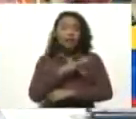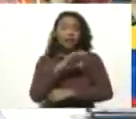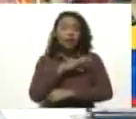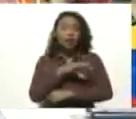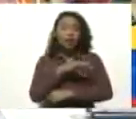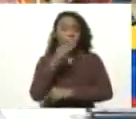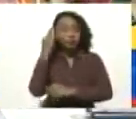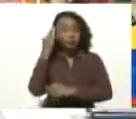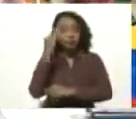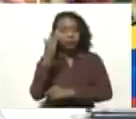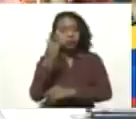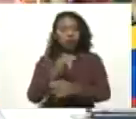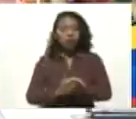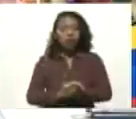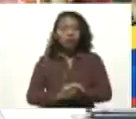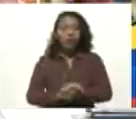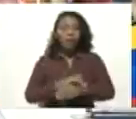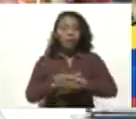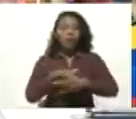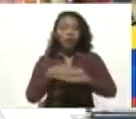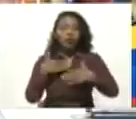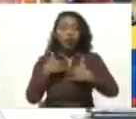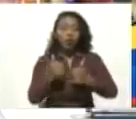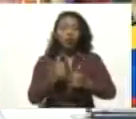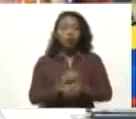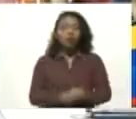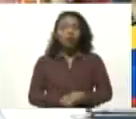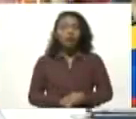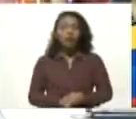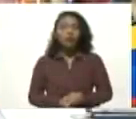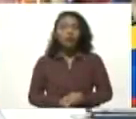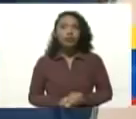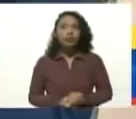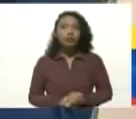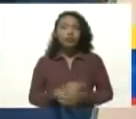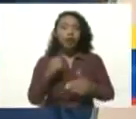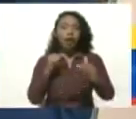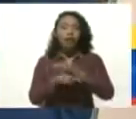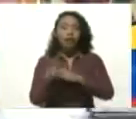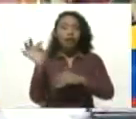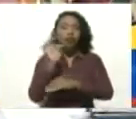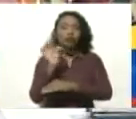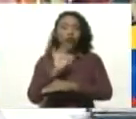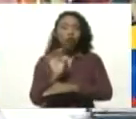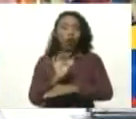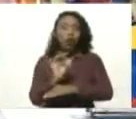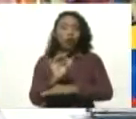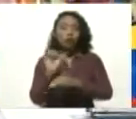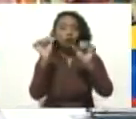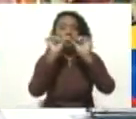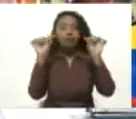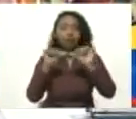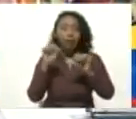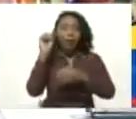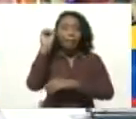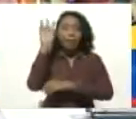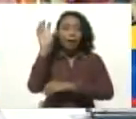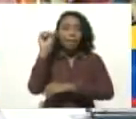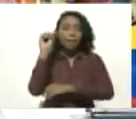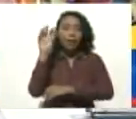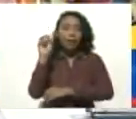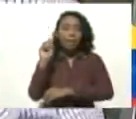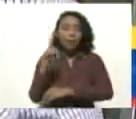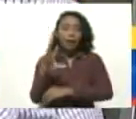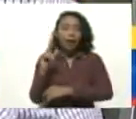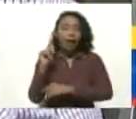almirante, ministro de Salud, va a entrar en funcionamiento un sistema de semáforo.